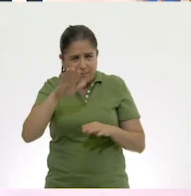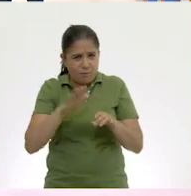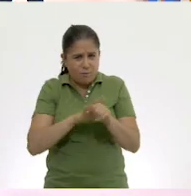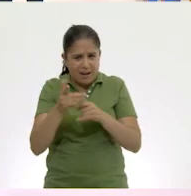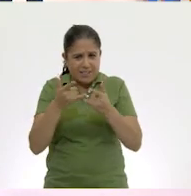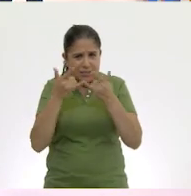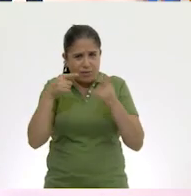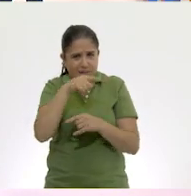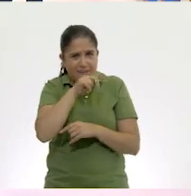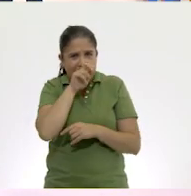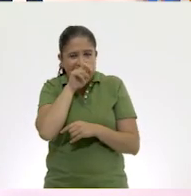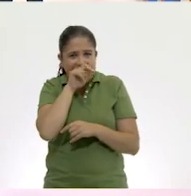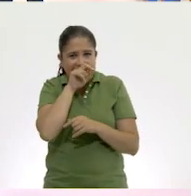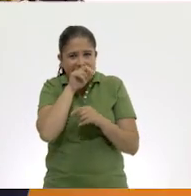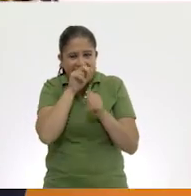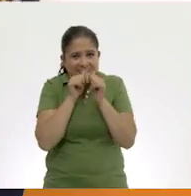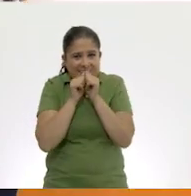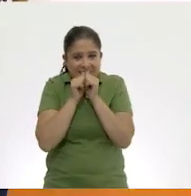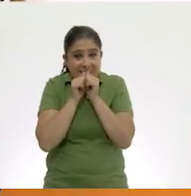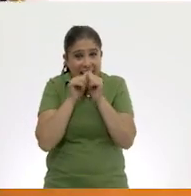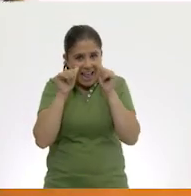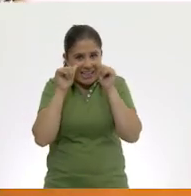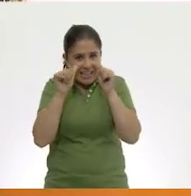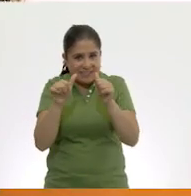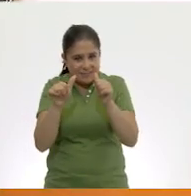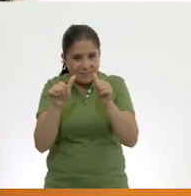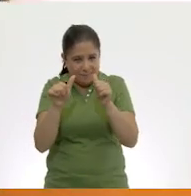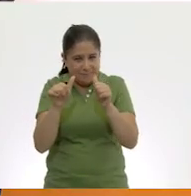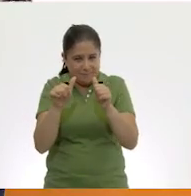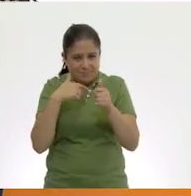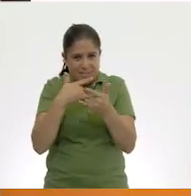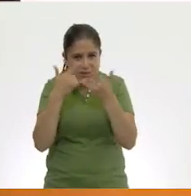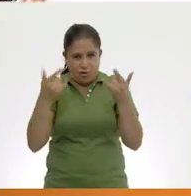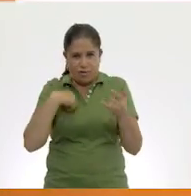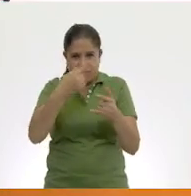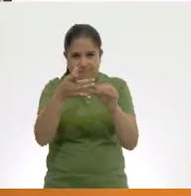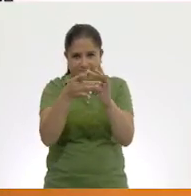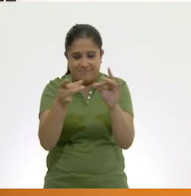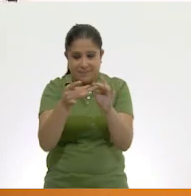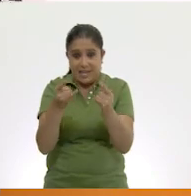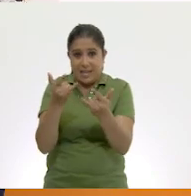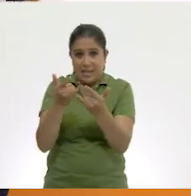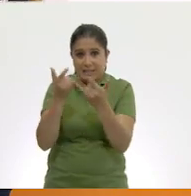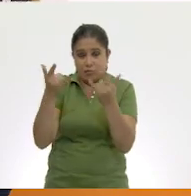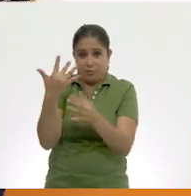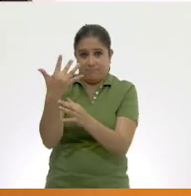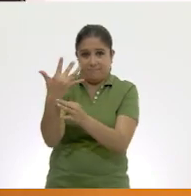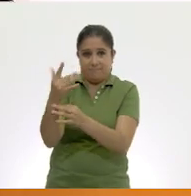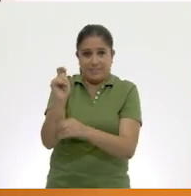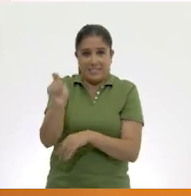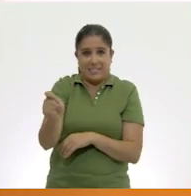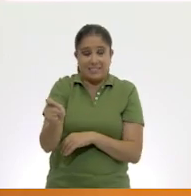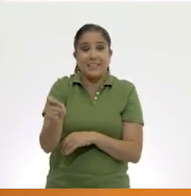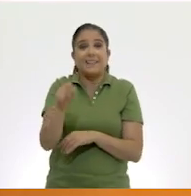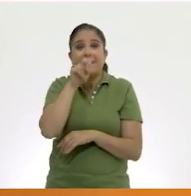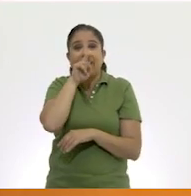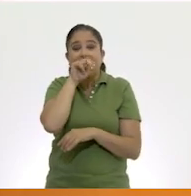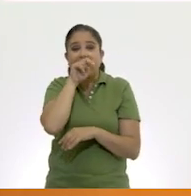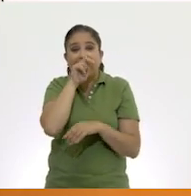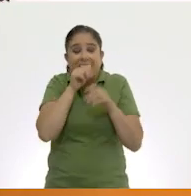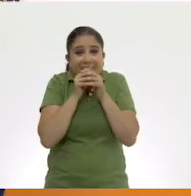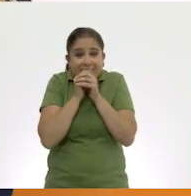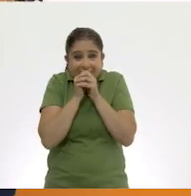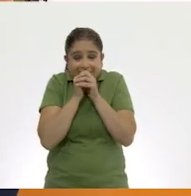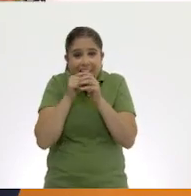de sardiya seres de latencia escucha bien al fin la historia dice que esta ardilla bonita